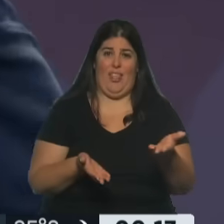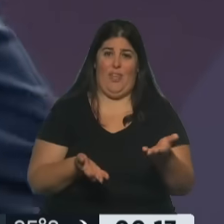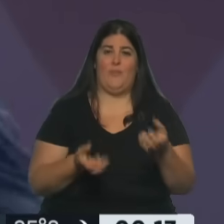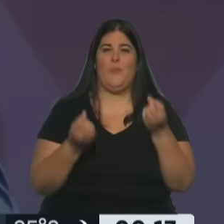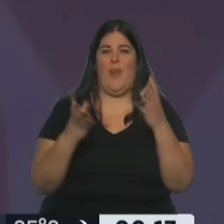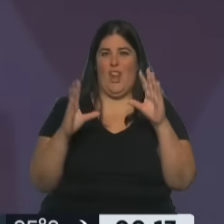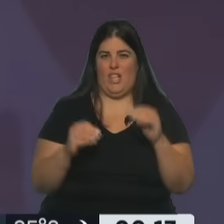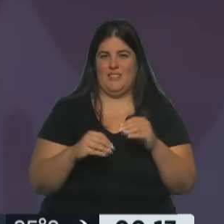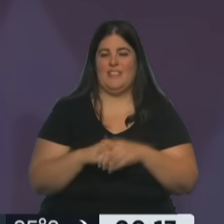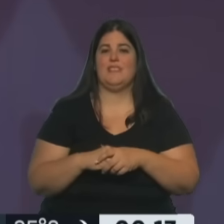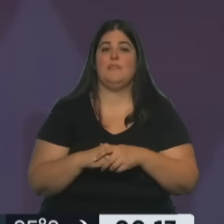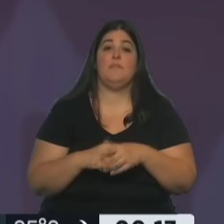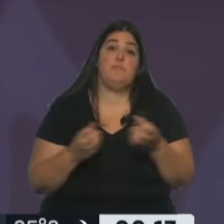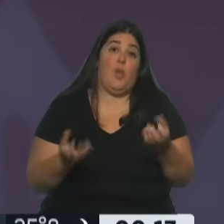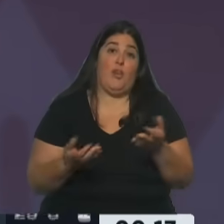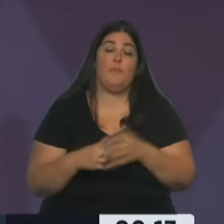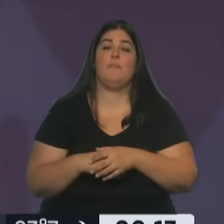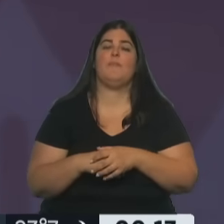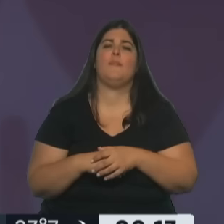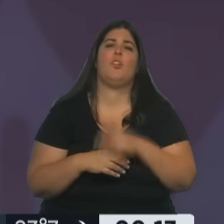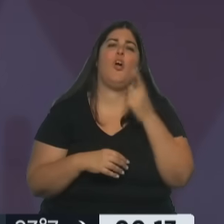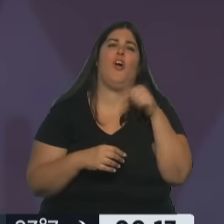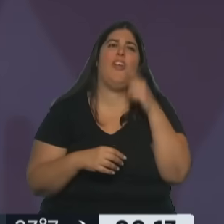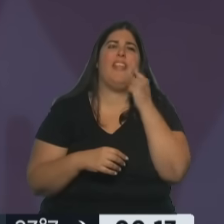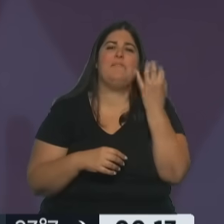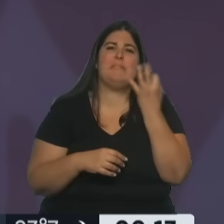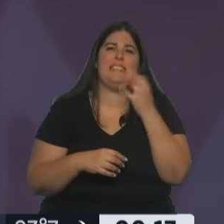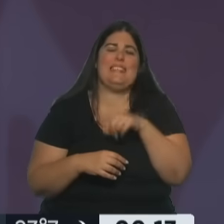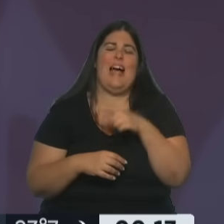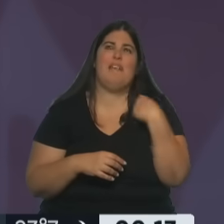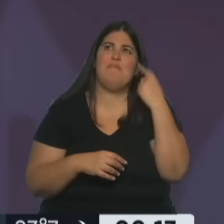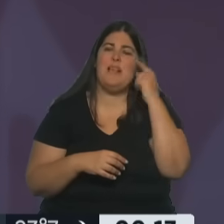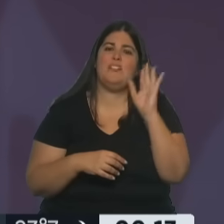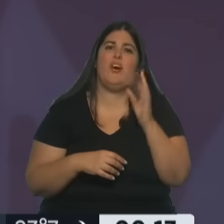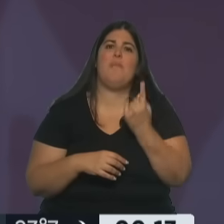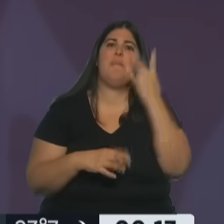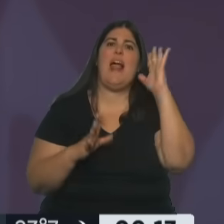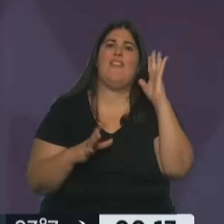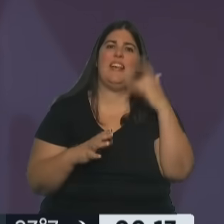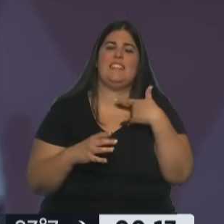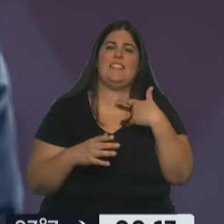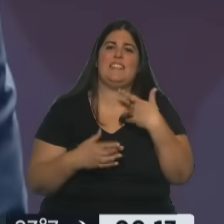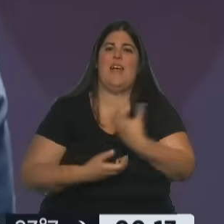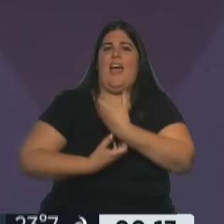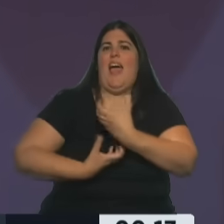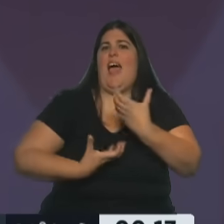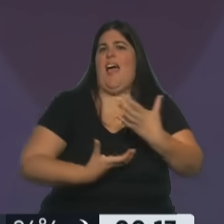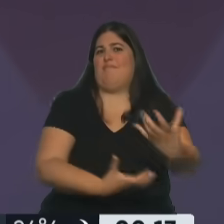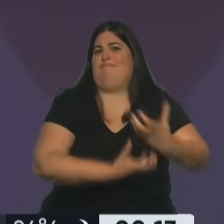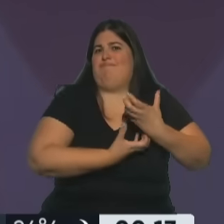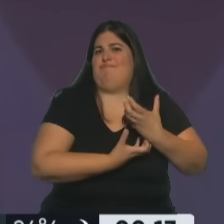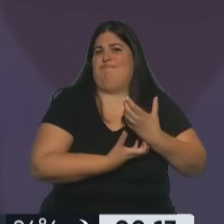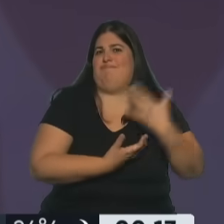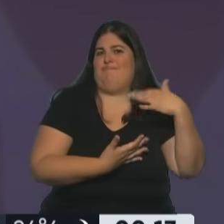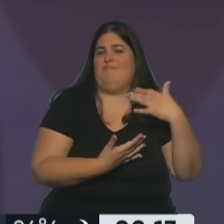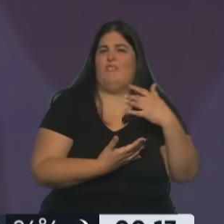noches. Bueno, muy especial. Creo que es la primera vez que la tengo. ¿Cómo la primera tanto vez? En los brazos, sí. Cuando la